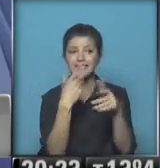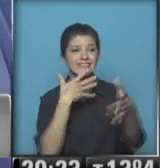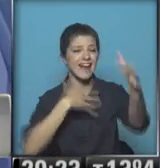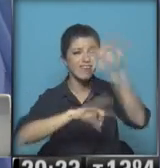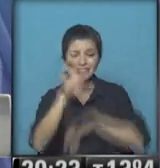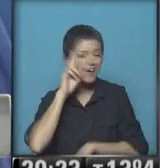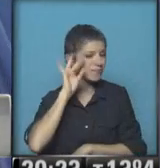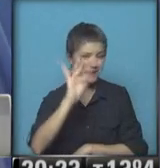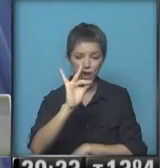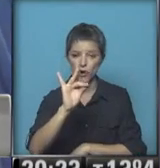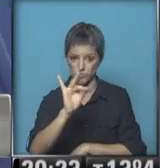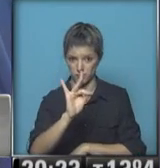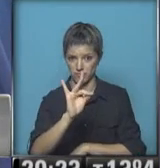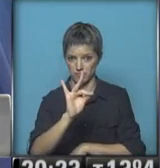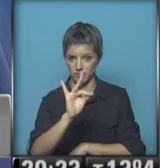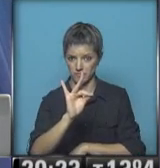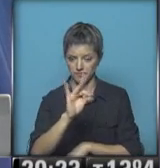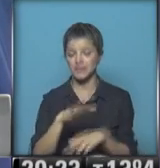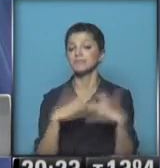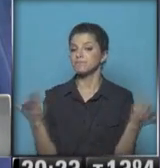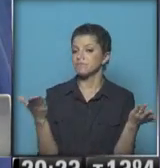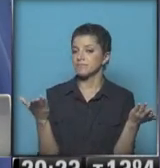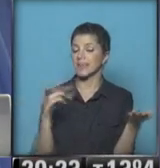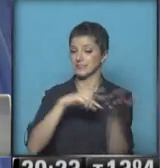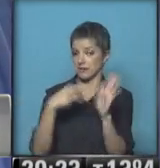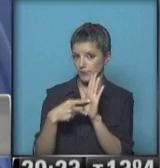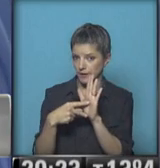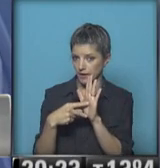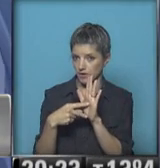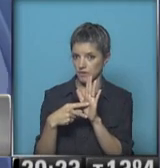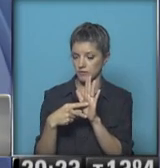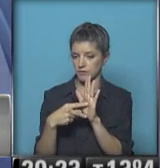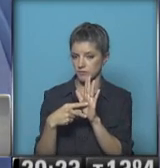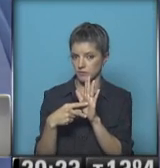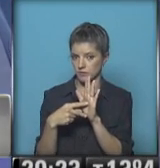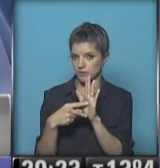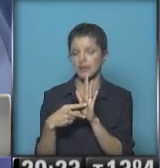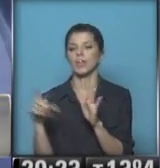650 millones de dólares o sea que no es que hubo una restricción